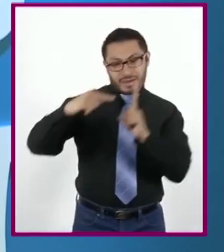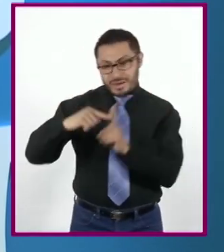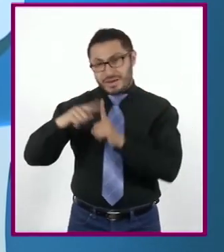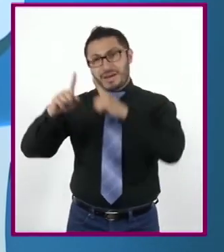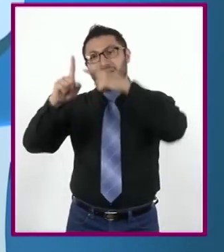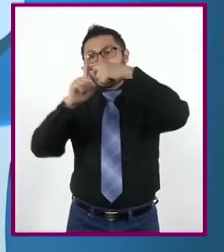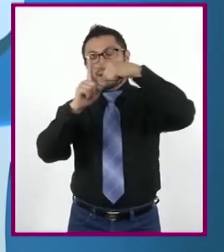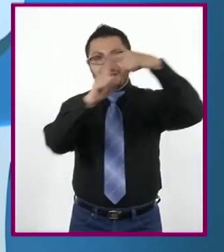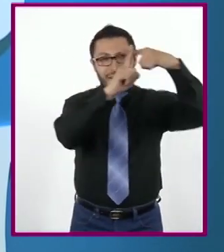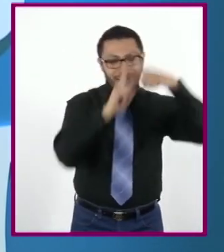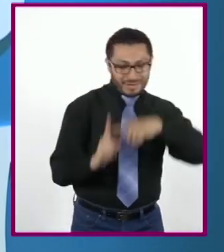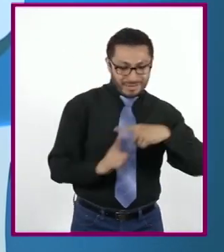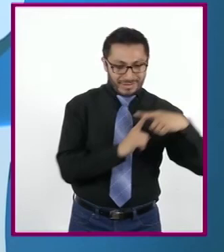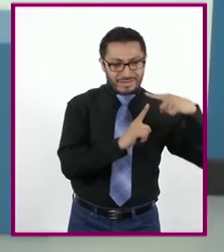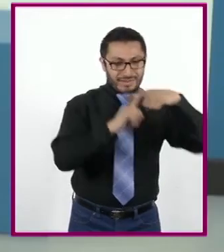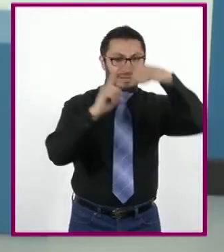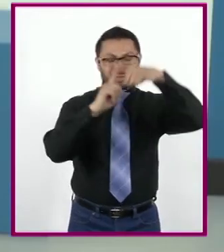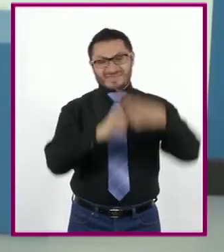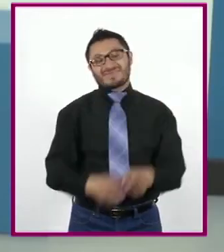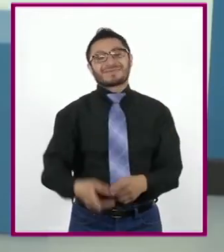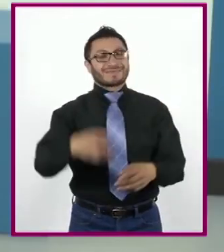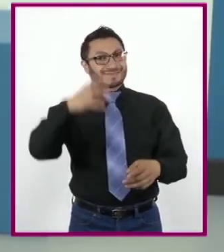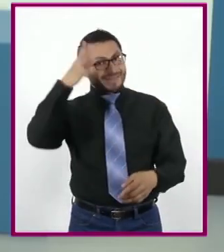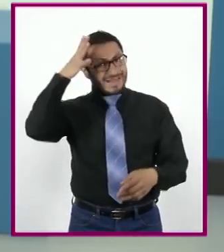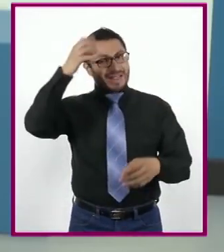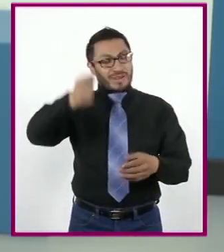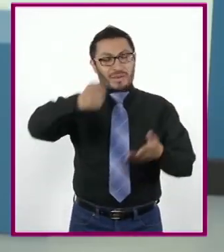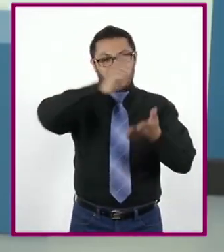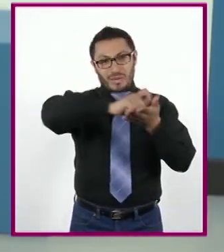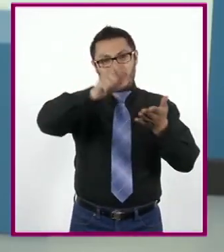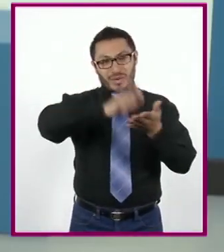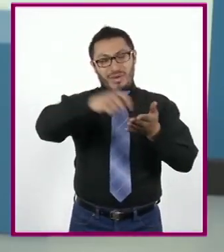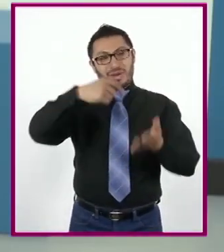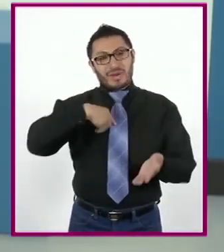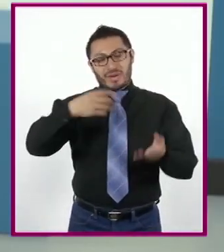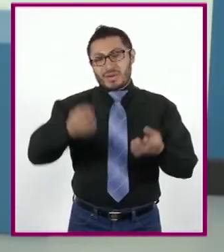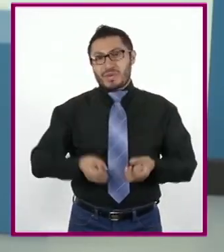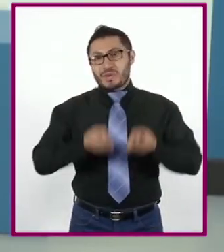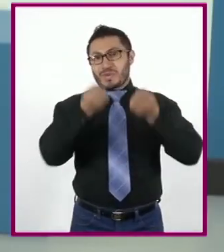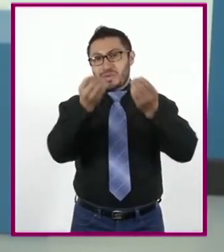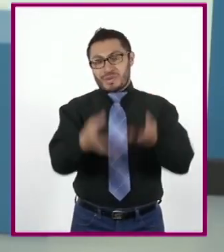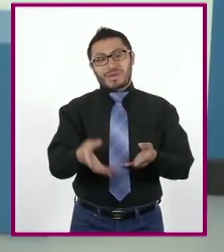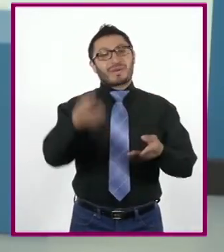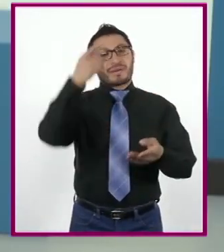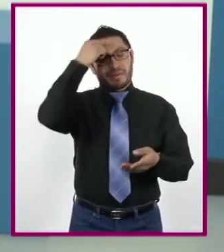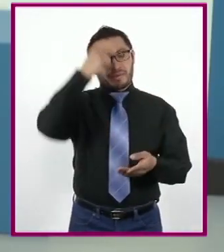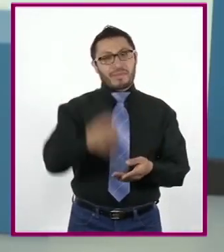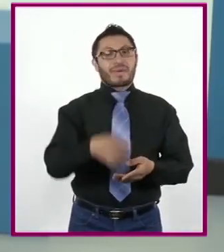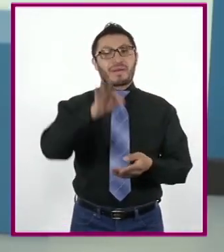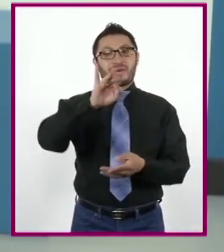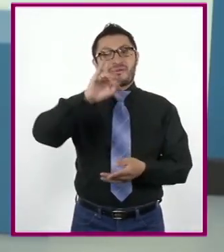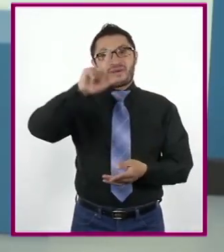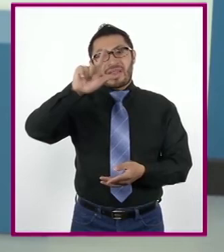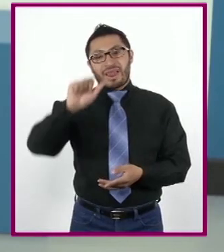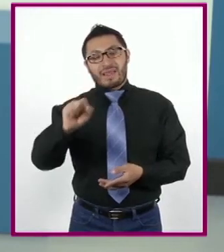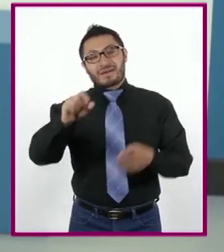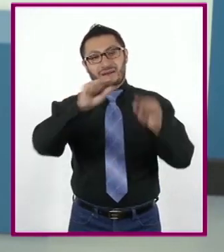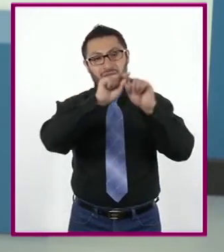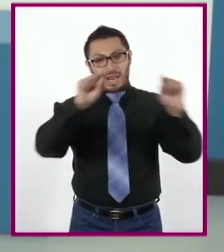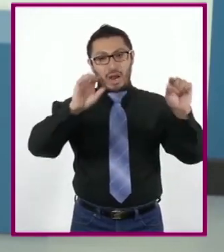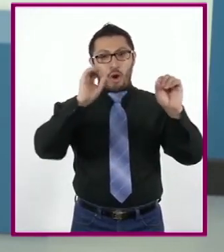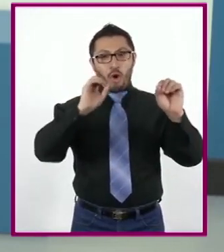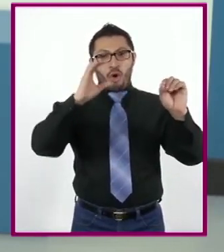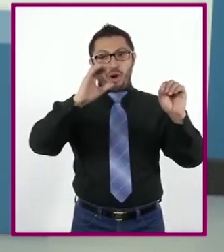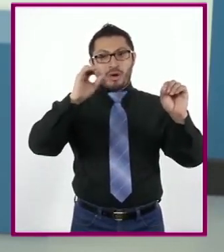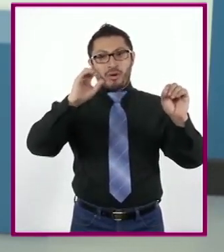de definiciones dadas. El concepto que leeré corresponde a una fila o una columna,